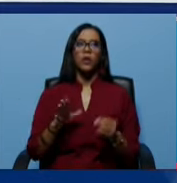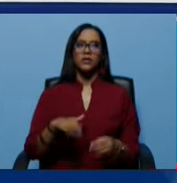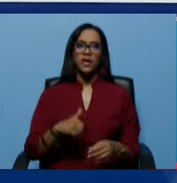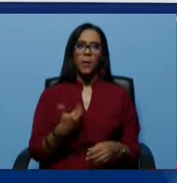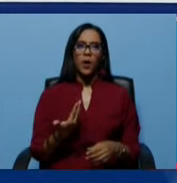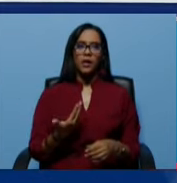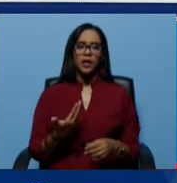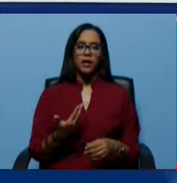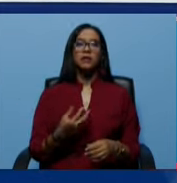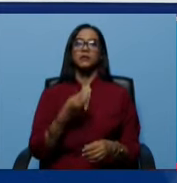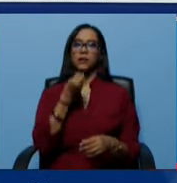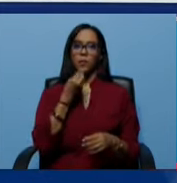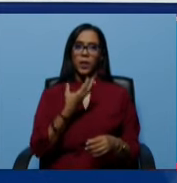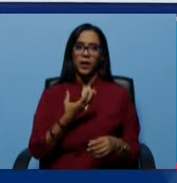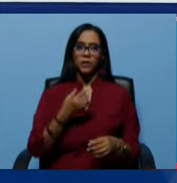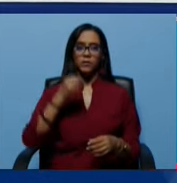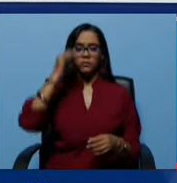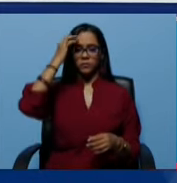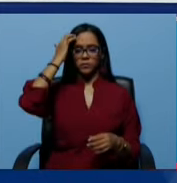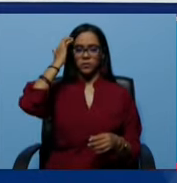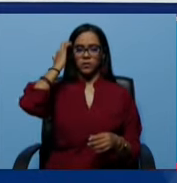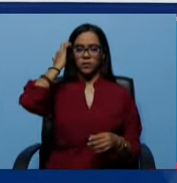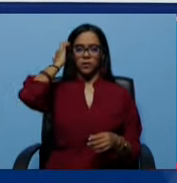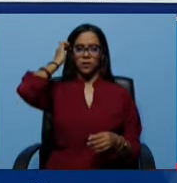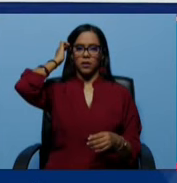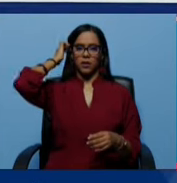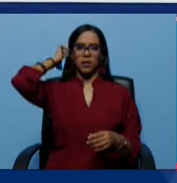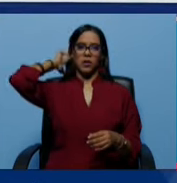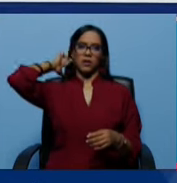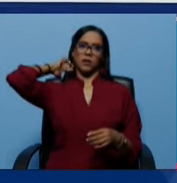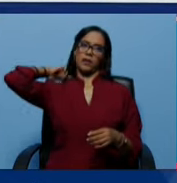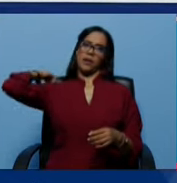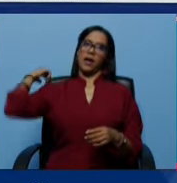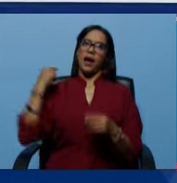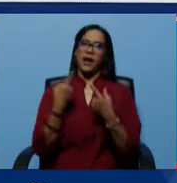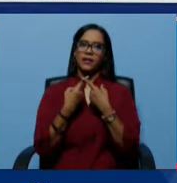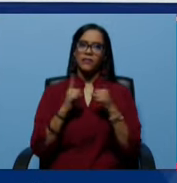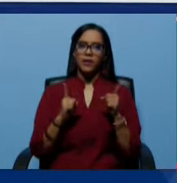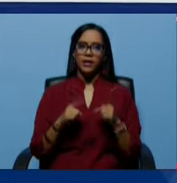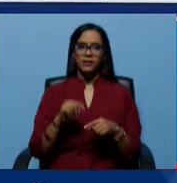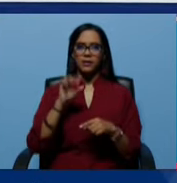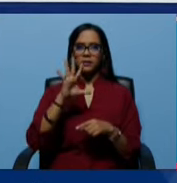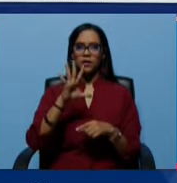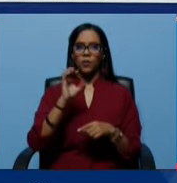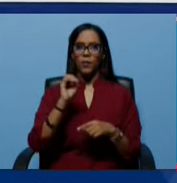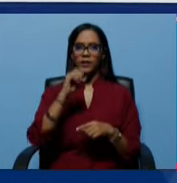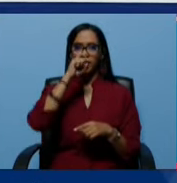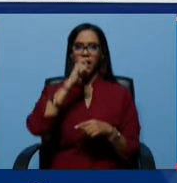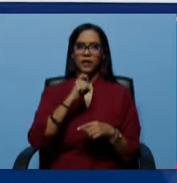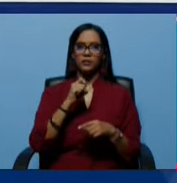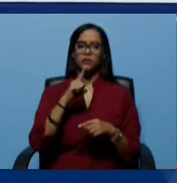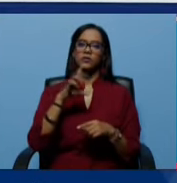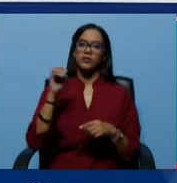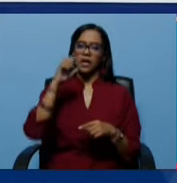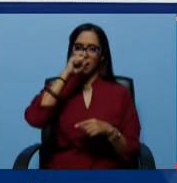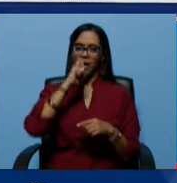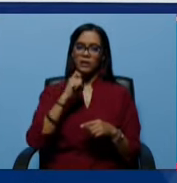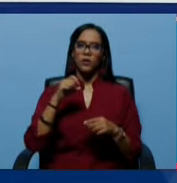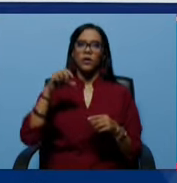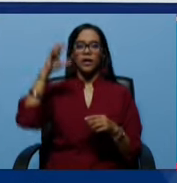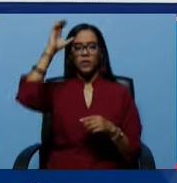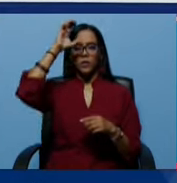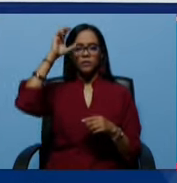puede. Afortunadamente, a diferencia de hace 50 años, 100 años, el conocimiento cada vez